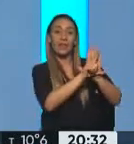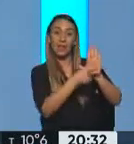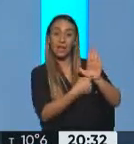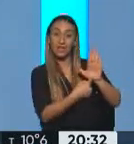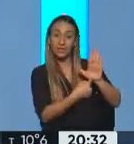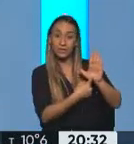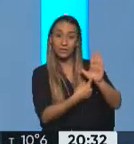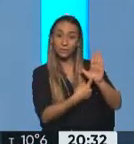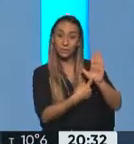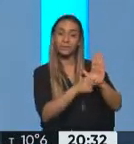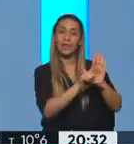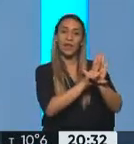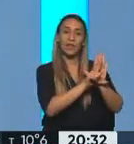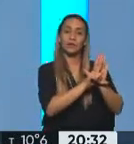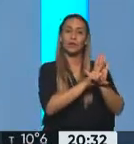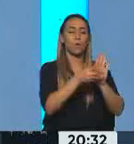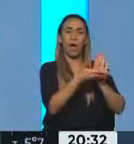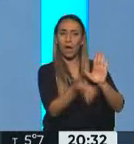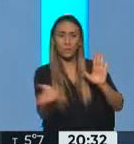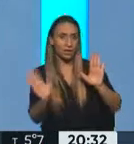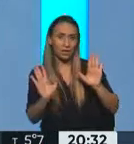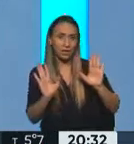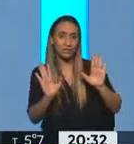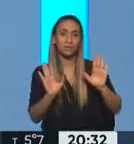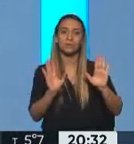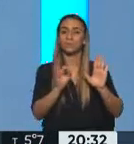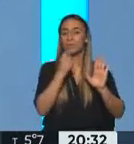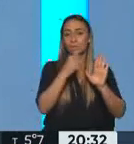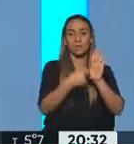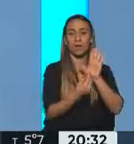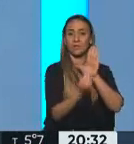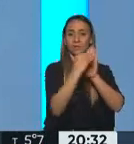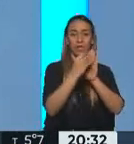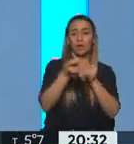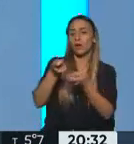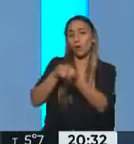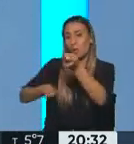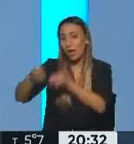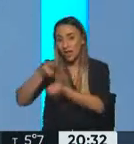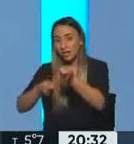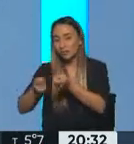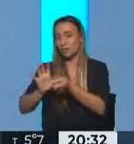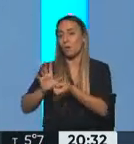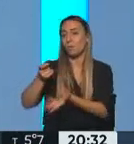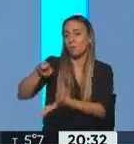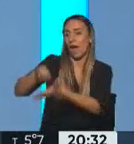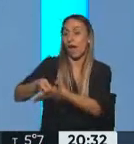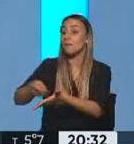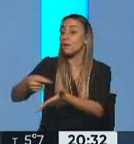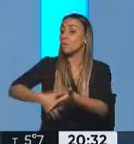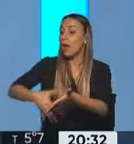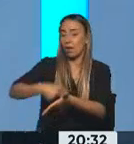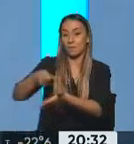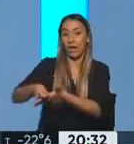manera, digamos, amplia para abarcar lo que es la comercialización de este tipo de subrogación o si solamente